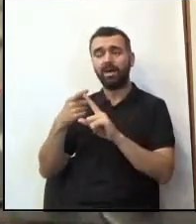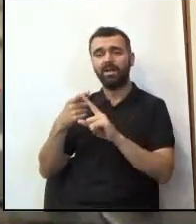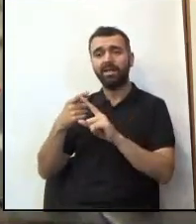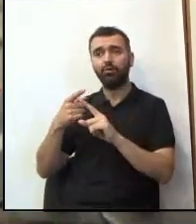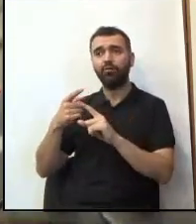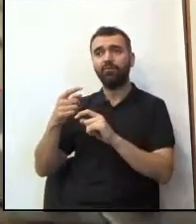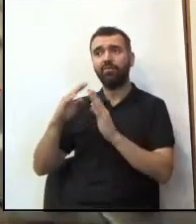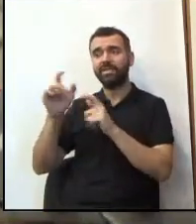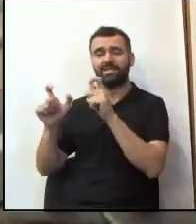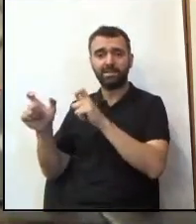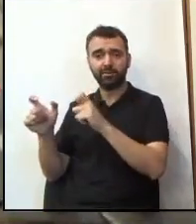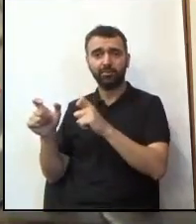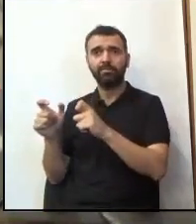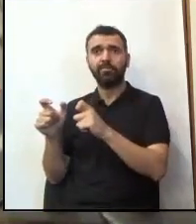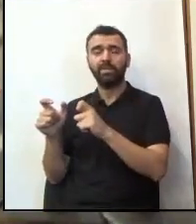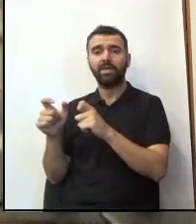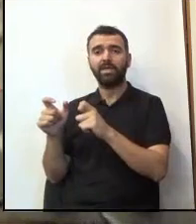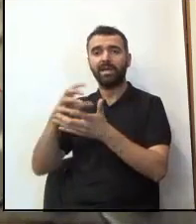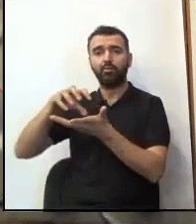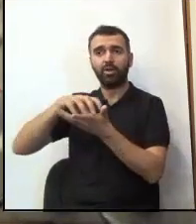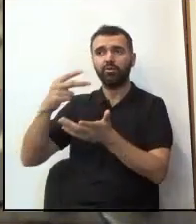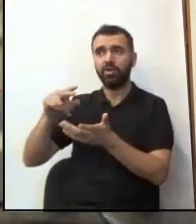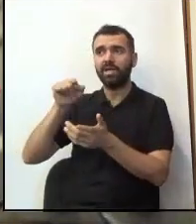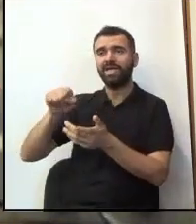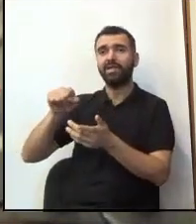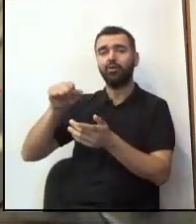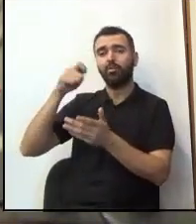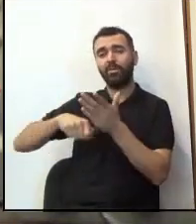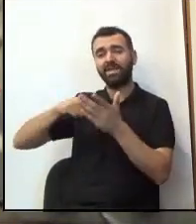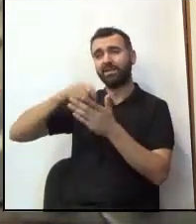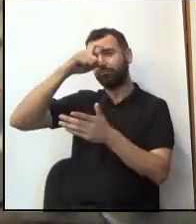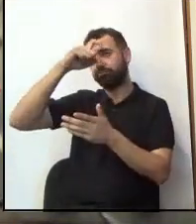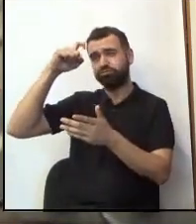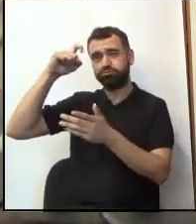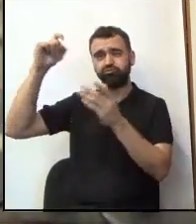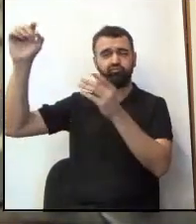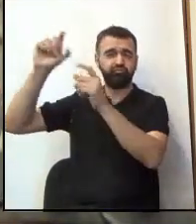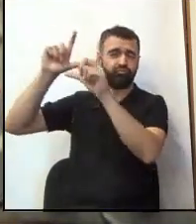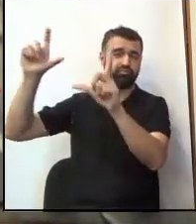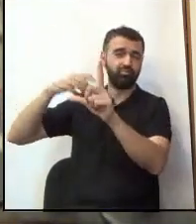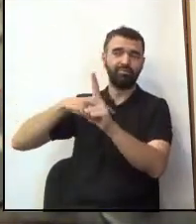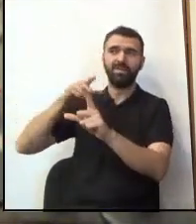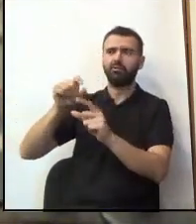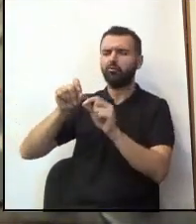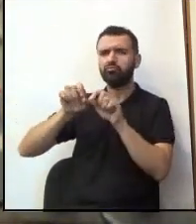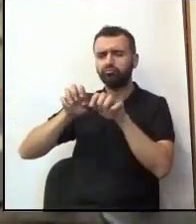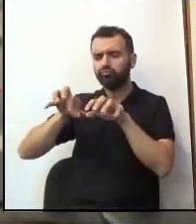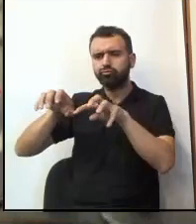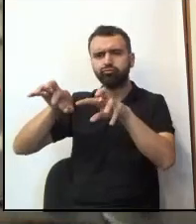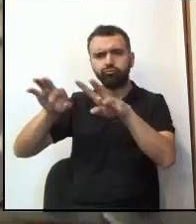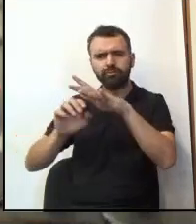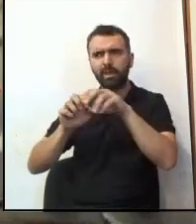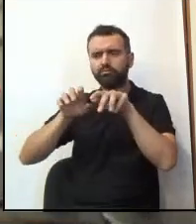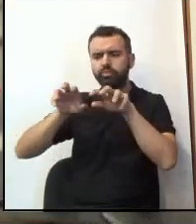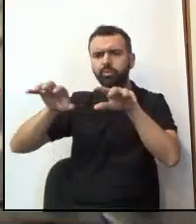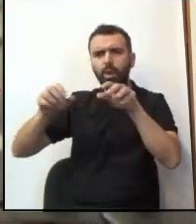y vecinas, por supuesto, de la comuna de Ñuñoa, que en estos meses de calor extremo han visto proliferar más aún estos indeseables insectos en el interior de sus